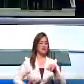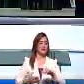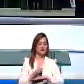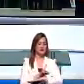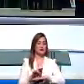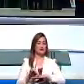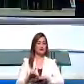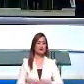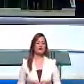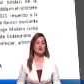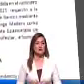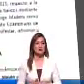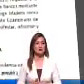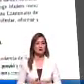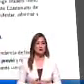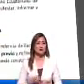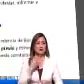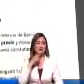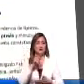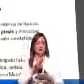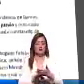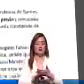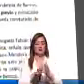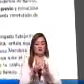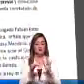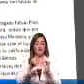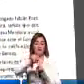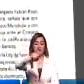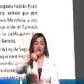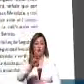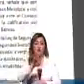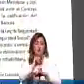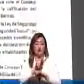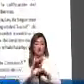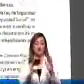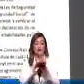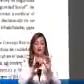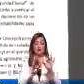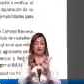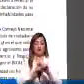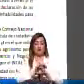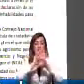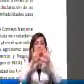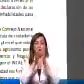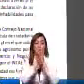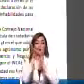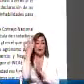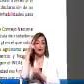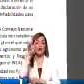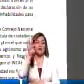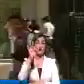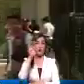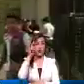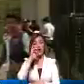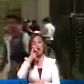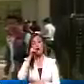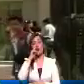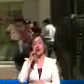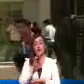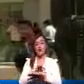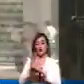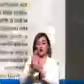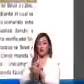directorio. En una carta remitida a esta redacción, la Superintendencia de Bancos aclara que lo solicitado el pasado 29 de junio a la